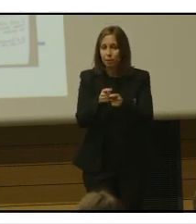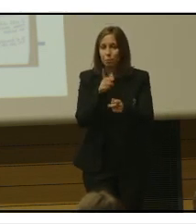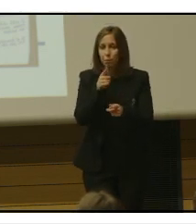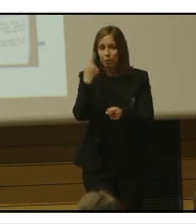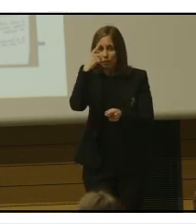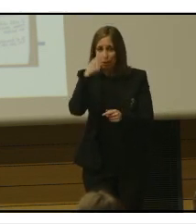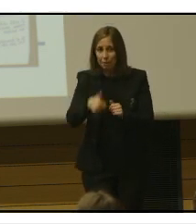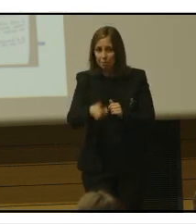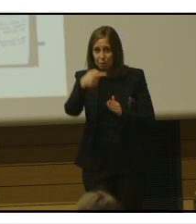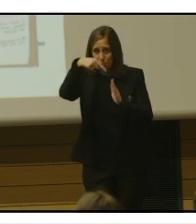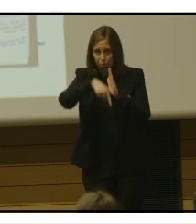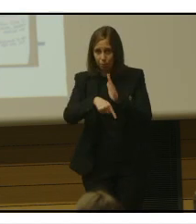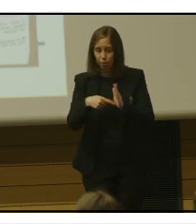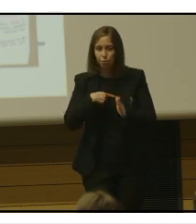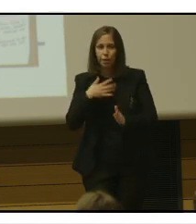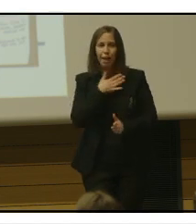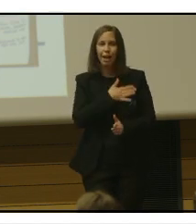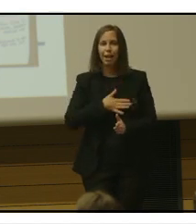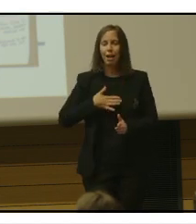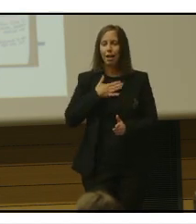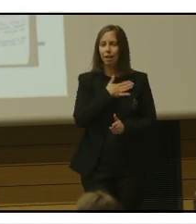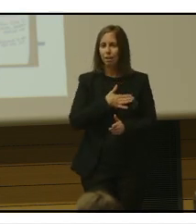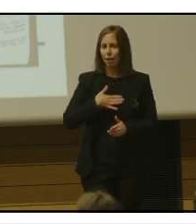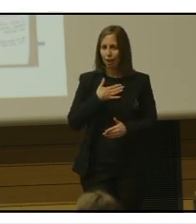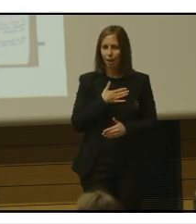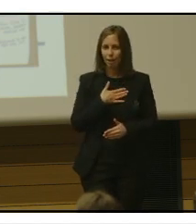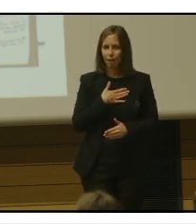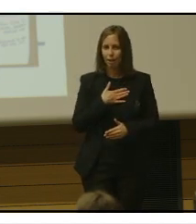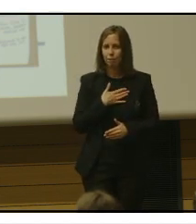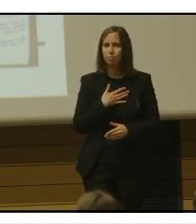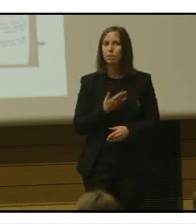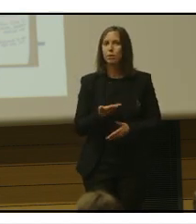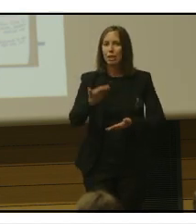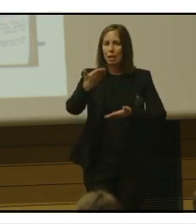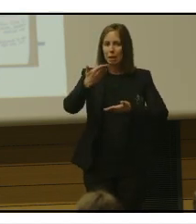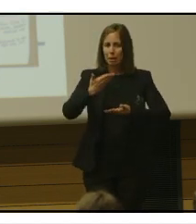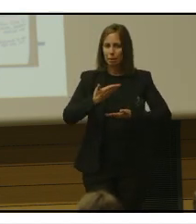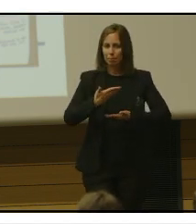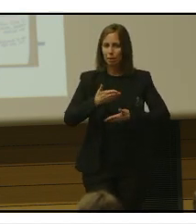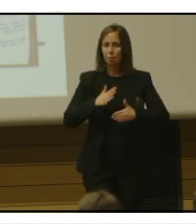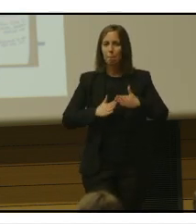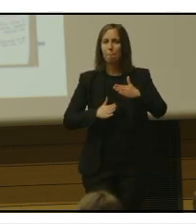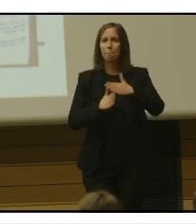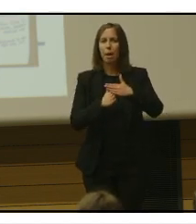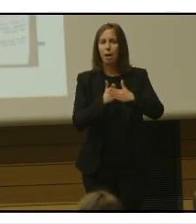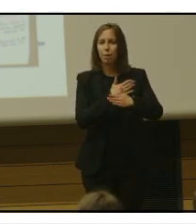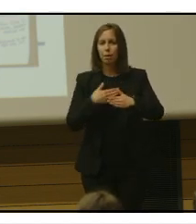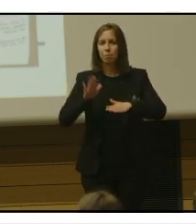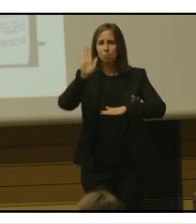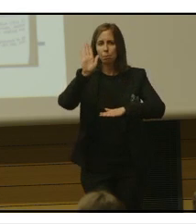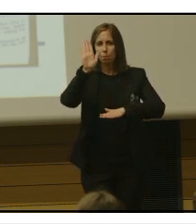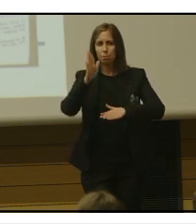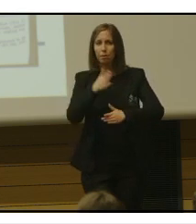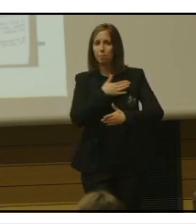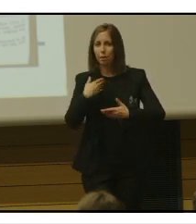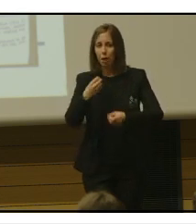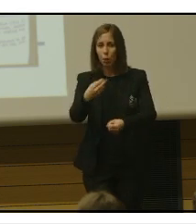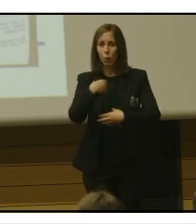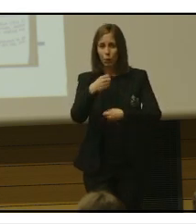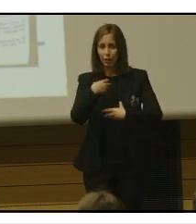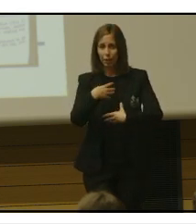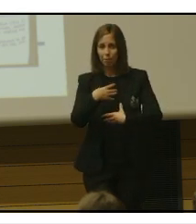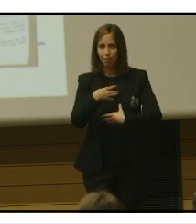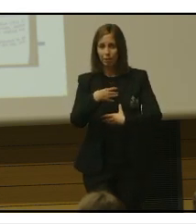que yo. A mí, yo encantada. De hecho, bueno, pues yo os invito a que me paréis cuando queráis. A mí me gusta que me contéis, igual que me